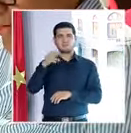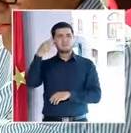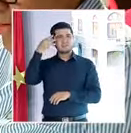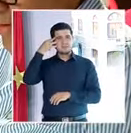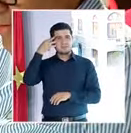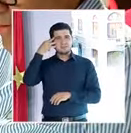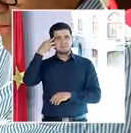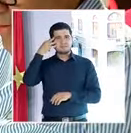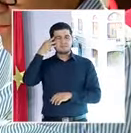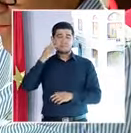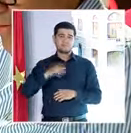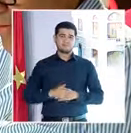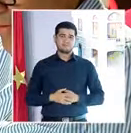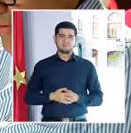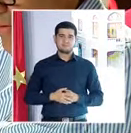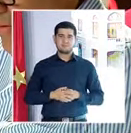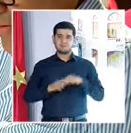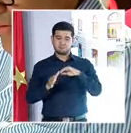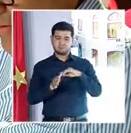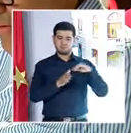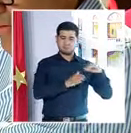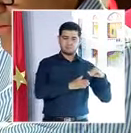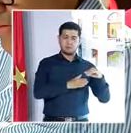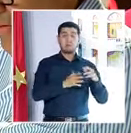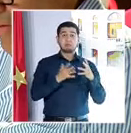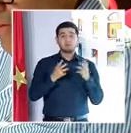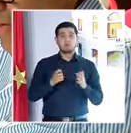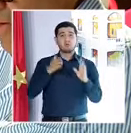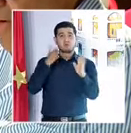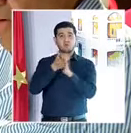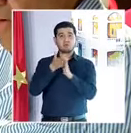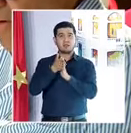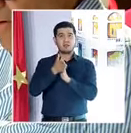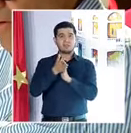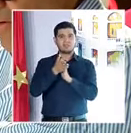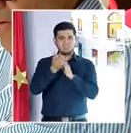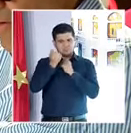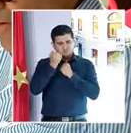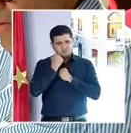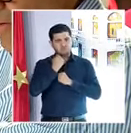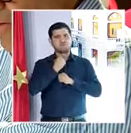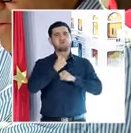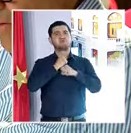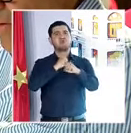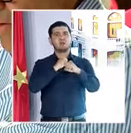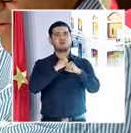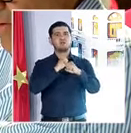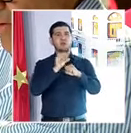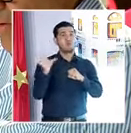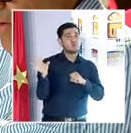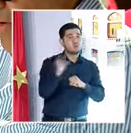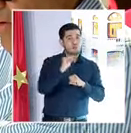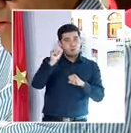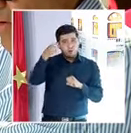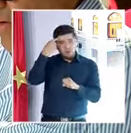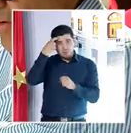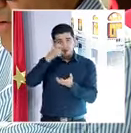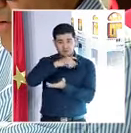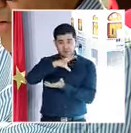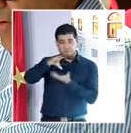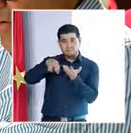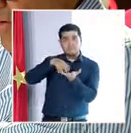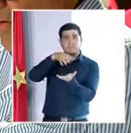puedo dejar pasar de mencionar el esfuerzo que se ha hecho desde el gobierno nacional, departamental y municipal de Villa del